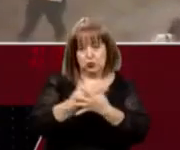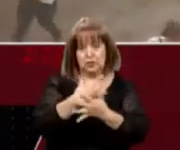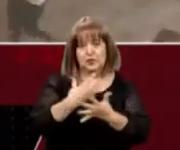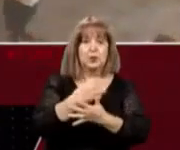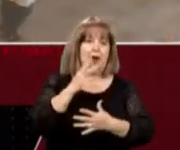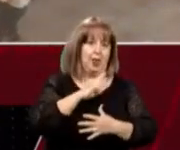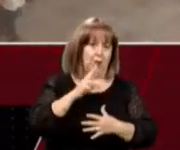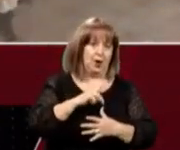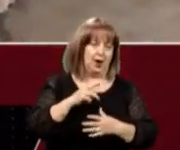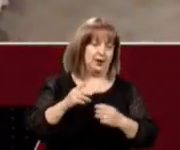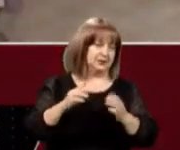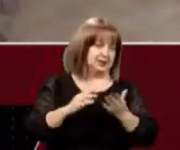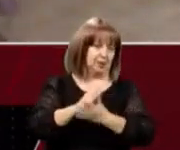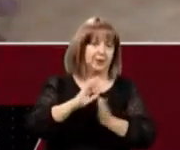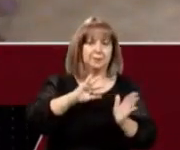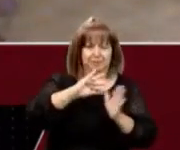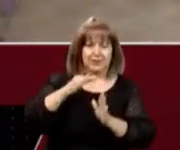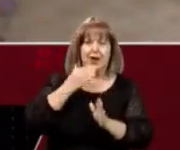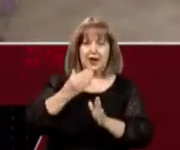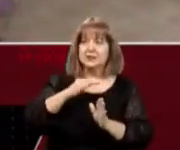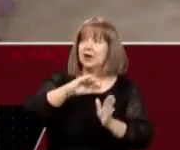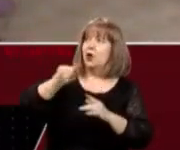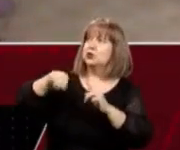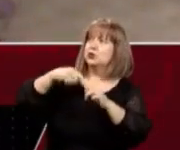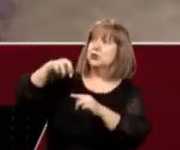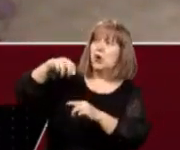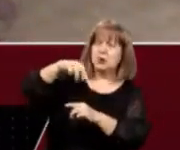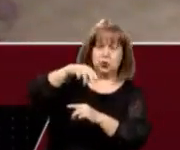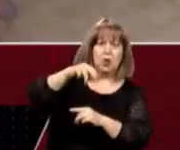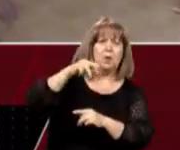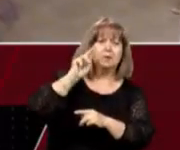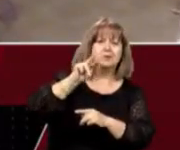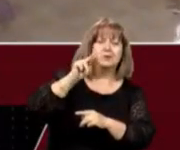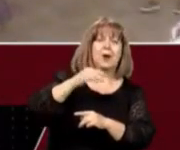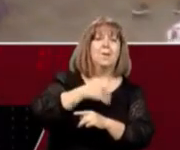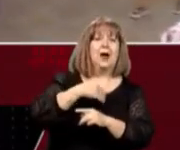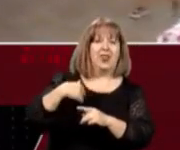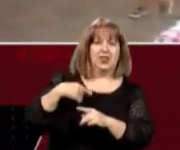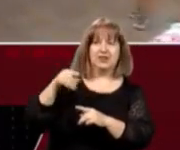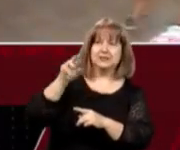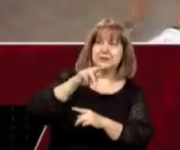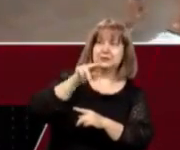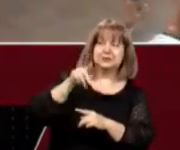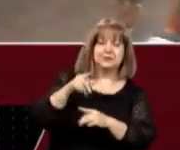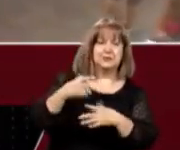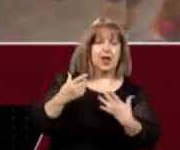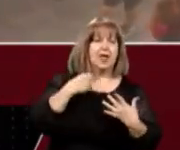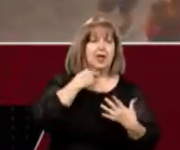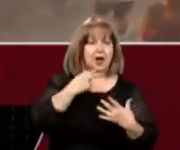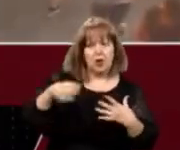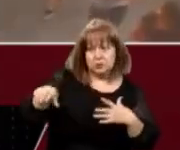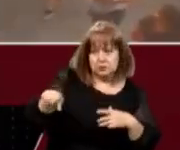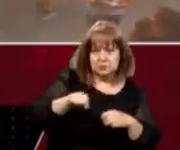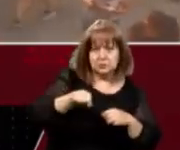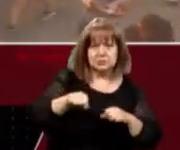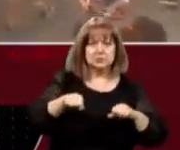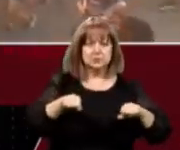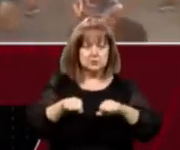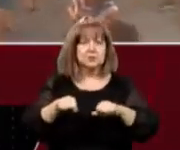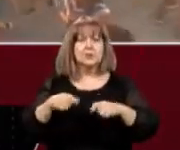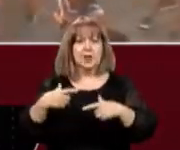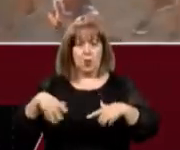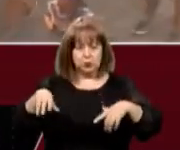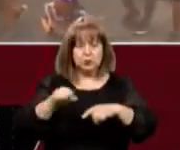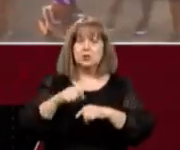voy a mover. Veo muchas, muchas madres que eligen venir con los hijos. A ver, quiero